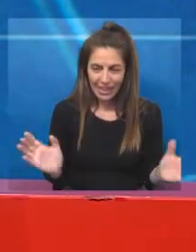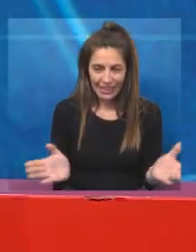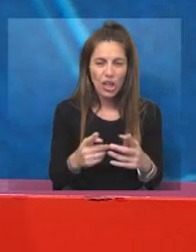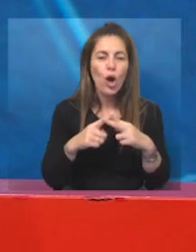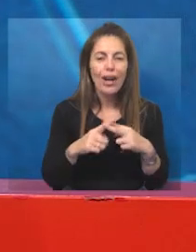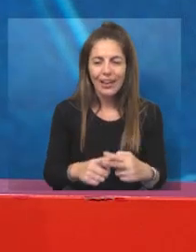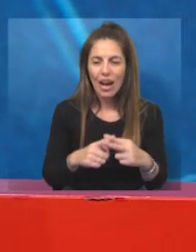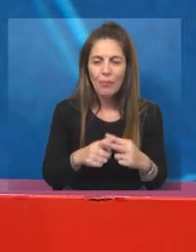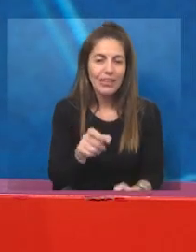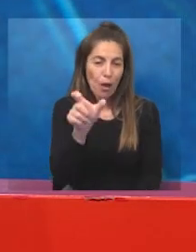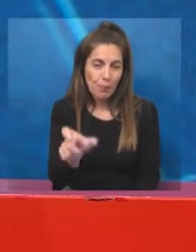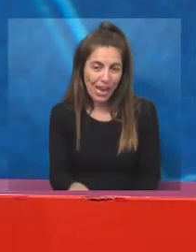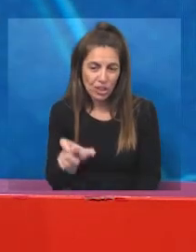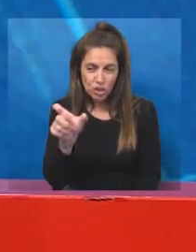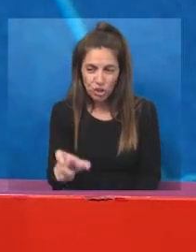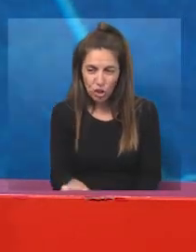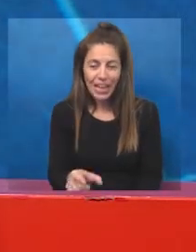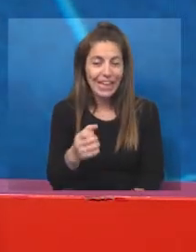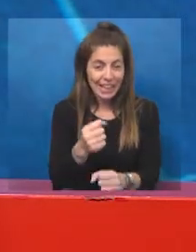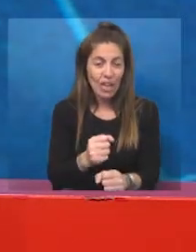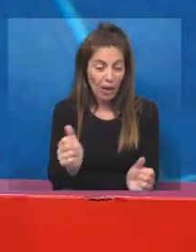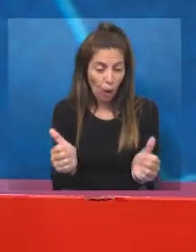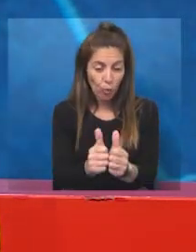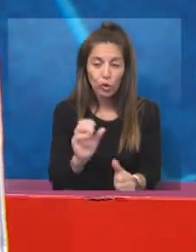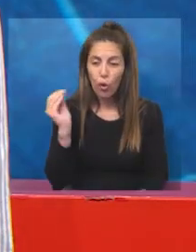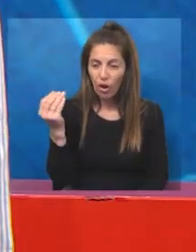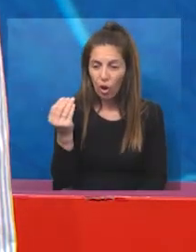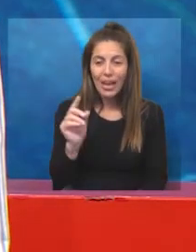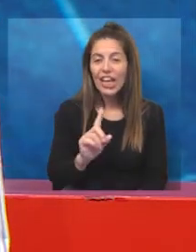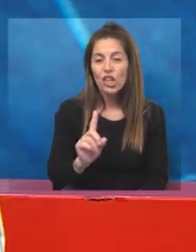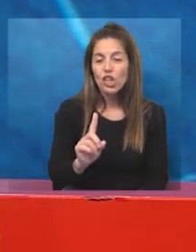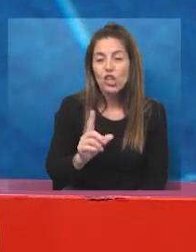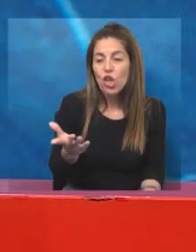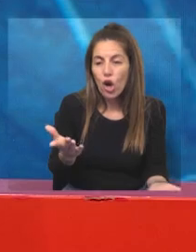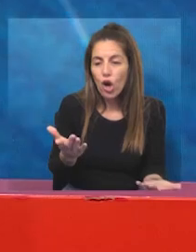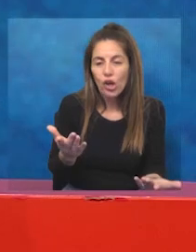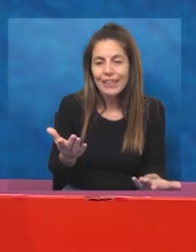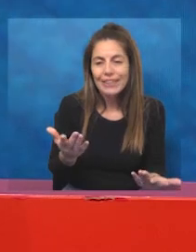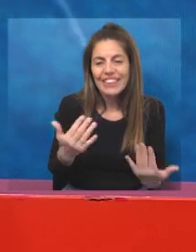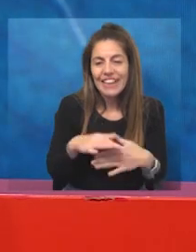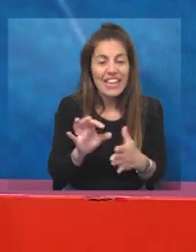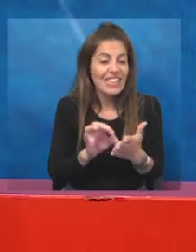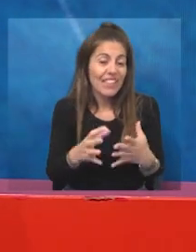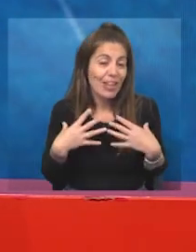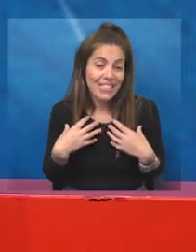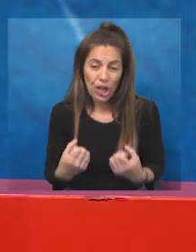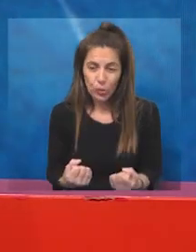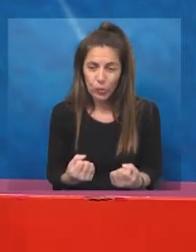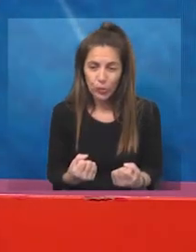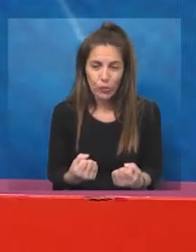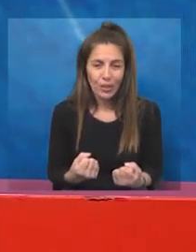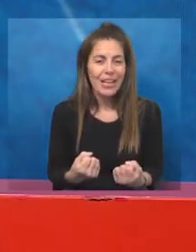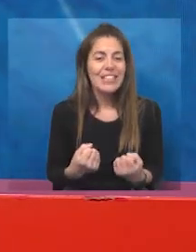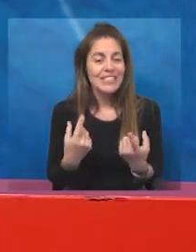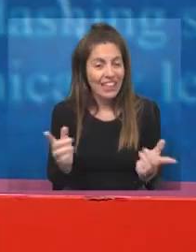herramientas aquellas personas este que trabajan con jóvenes y No necesariamente son parte de el sistema de salud eh Y se